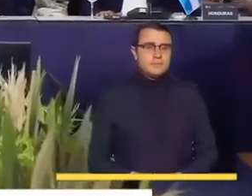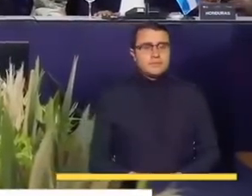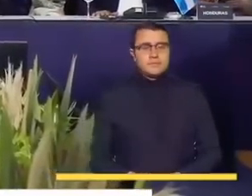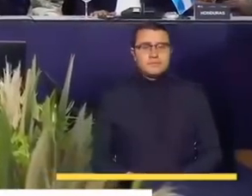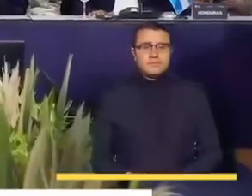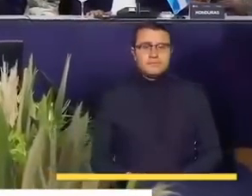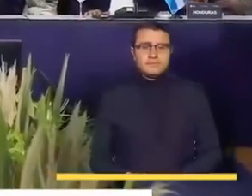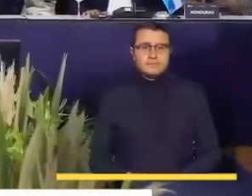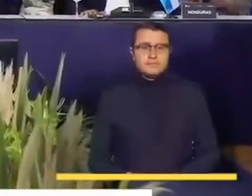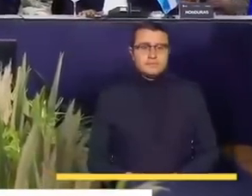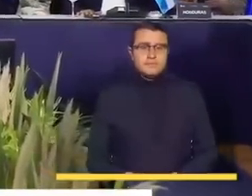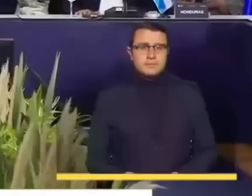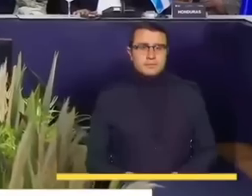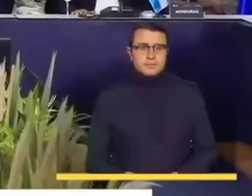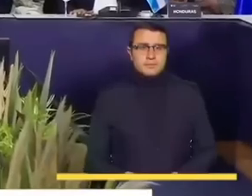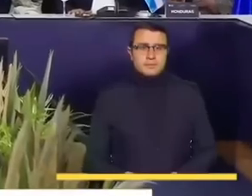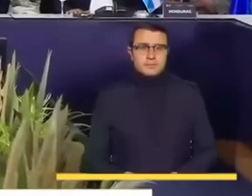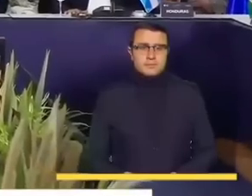poner por delante